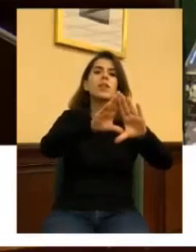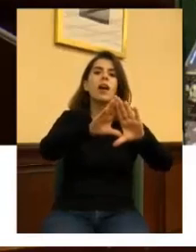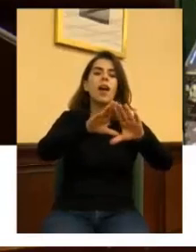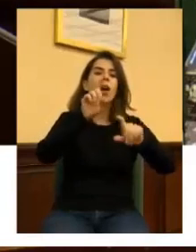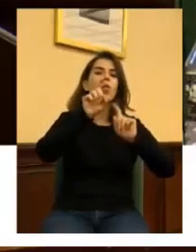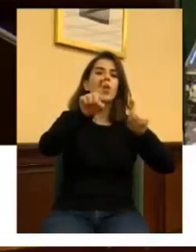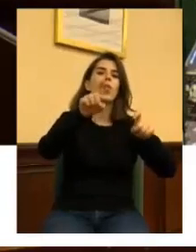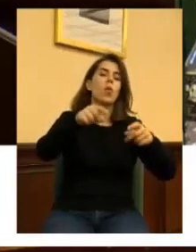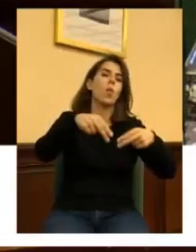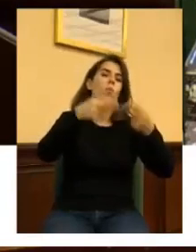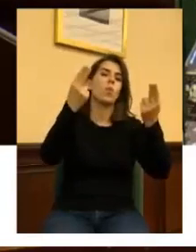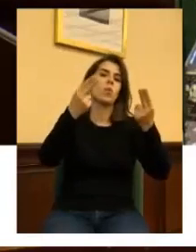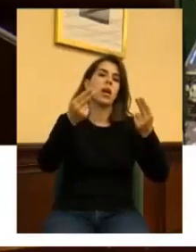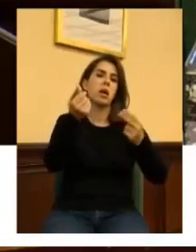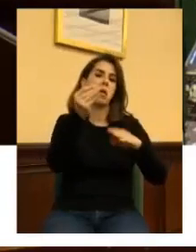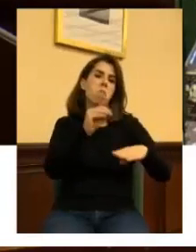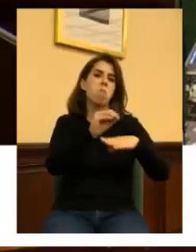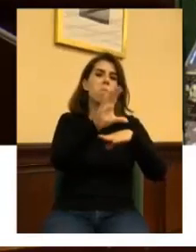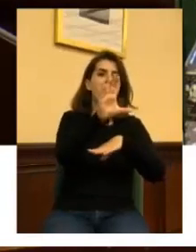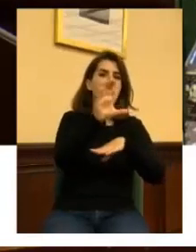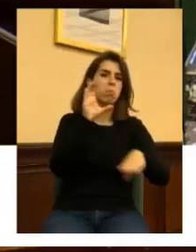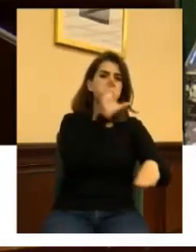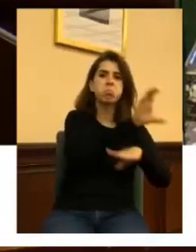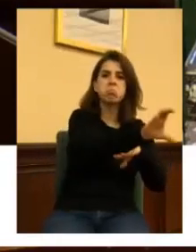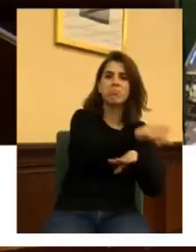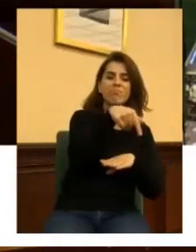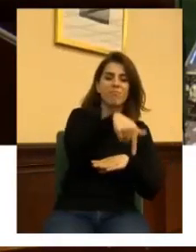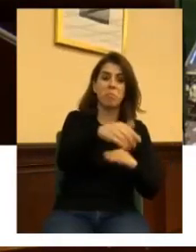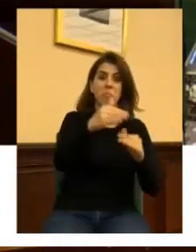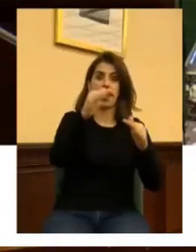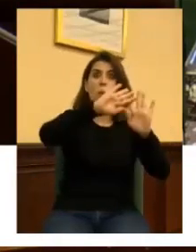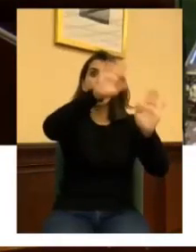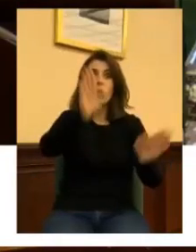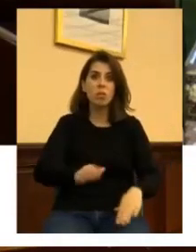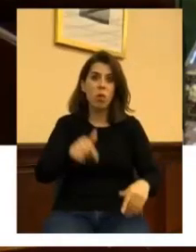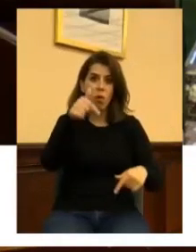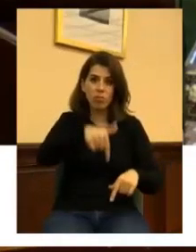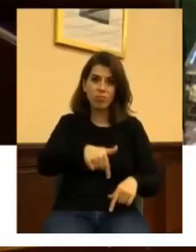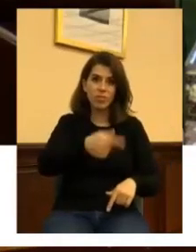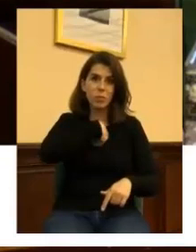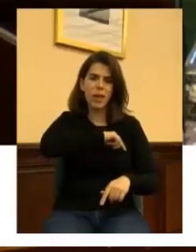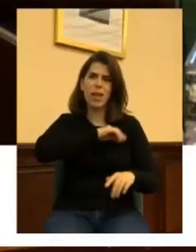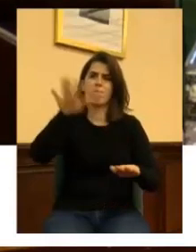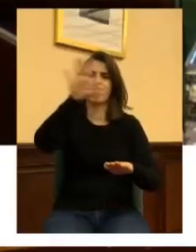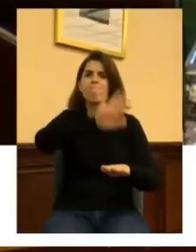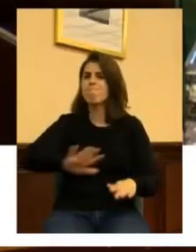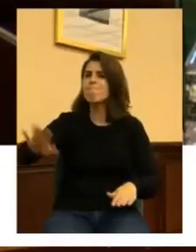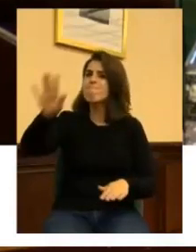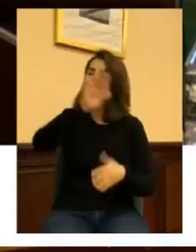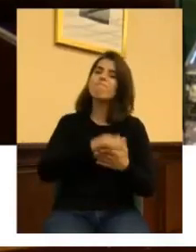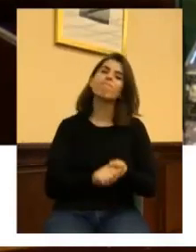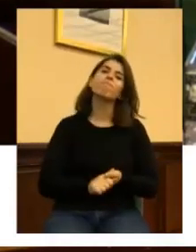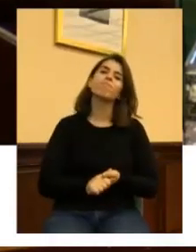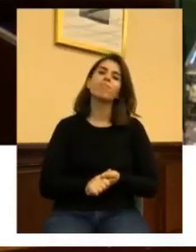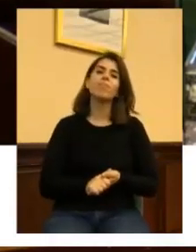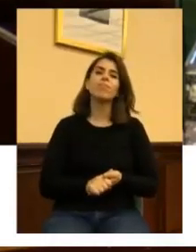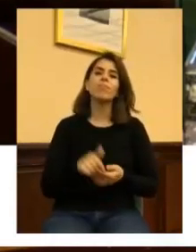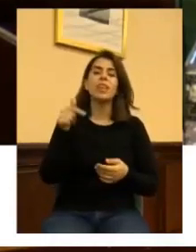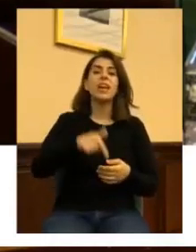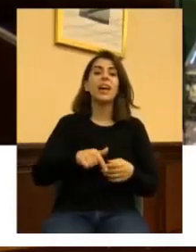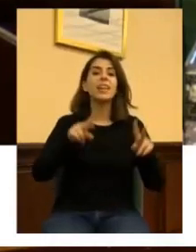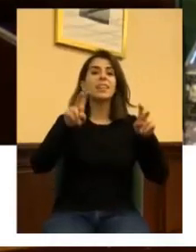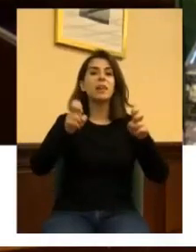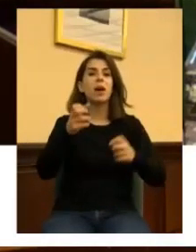educación pública de toda España. ¿Cuánto ha aumentado la segregación escolar por perfil socioeconómico en